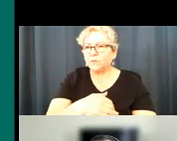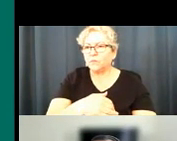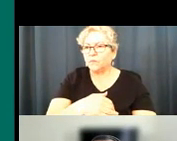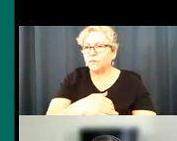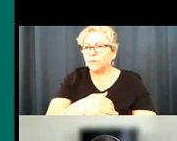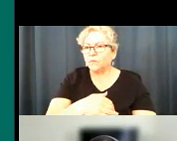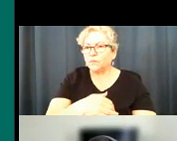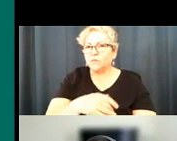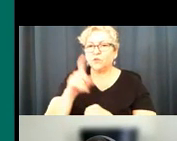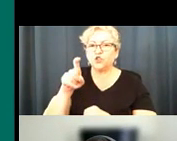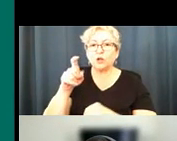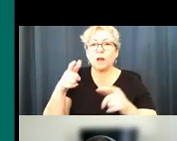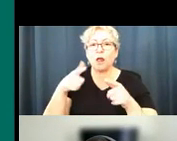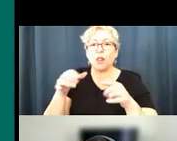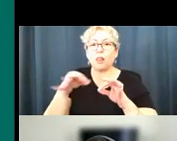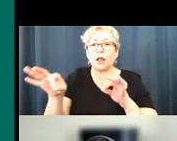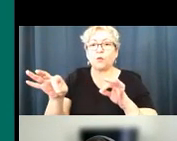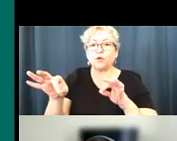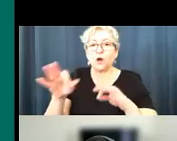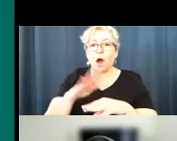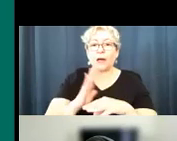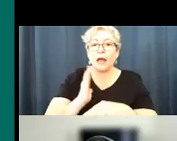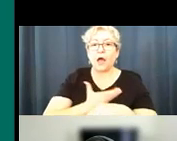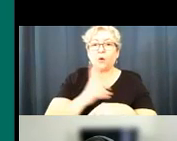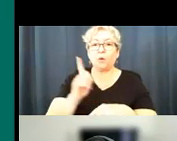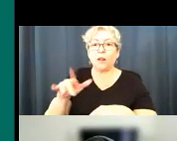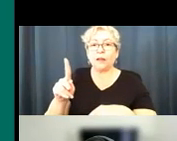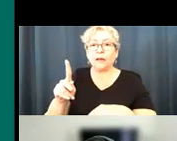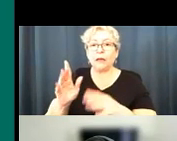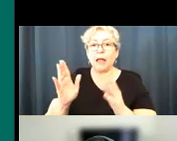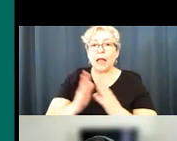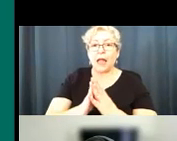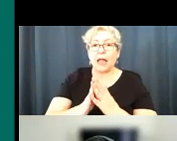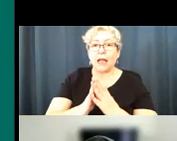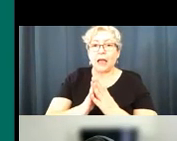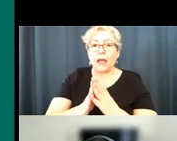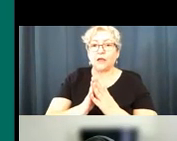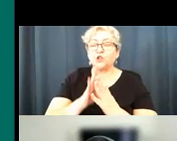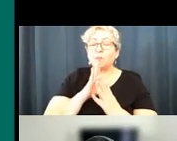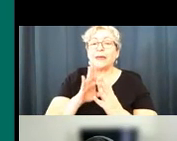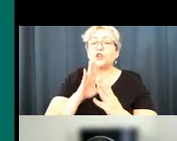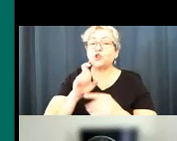es el third language en Outlook.